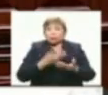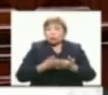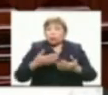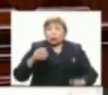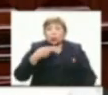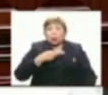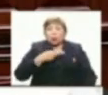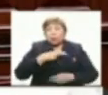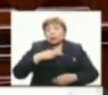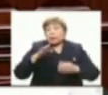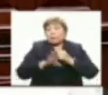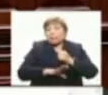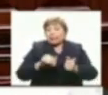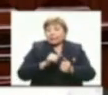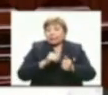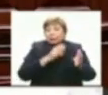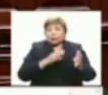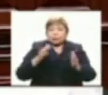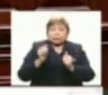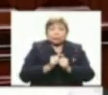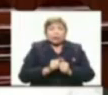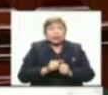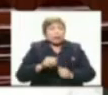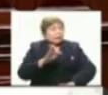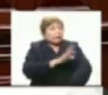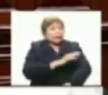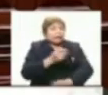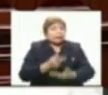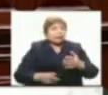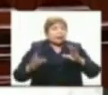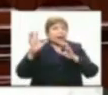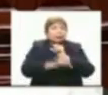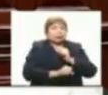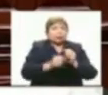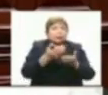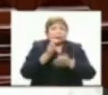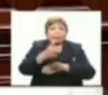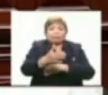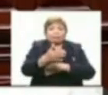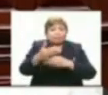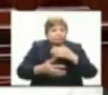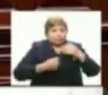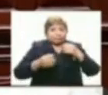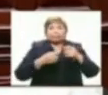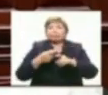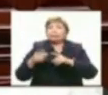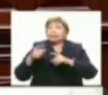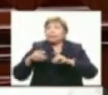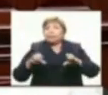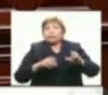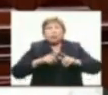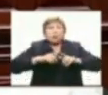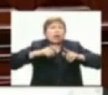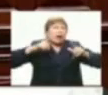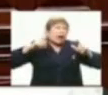directo en base al ordenamiento y fiscalización en la captura de especies marinas realizadas por las